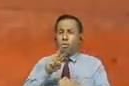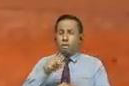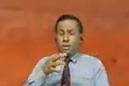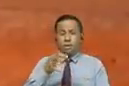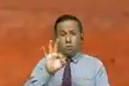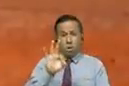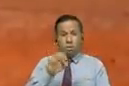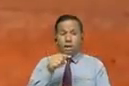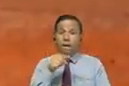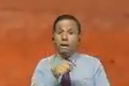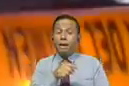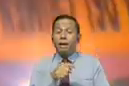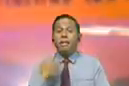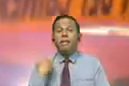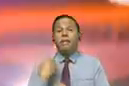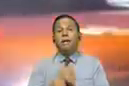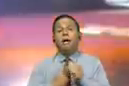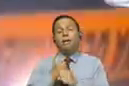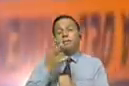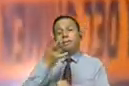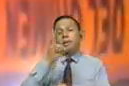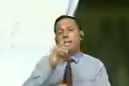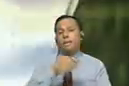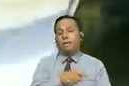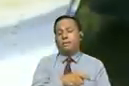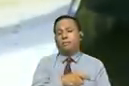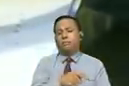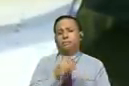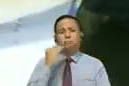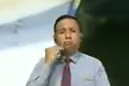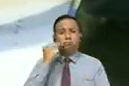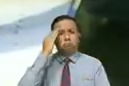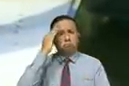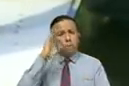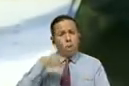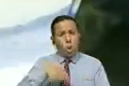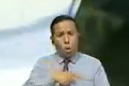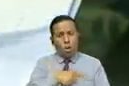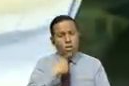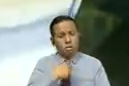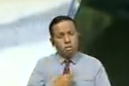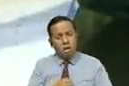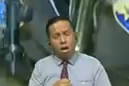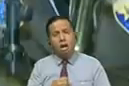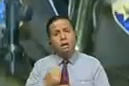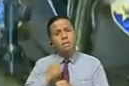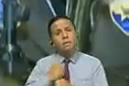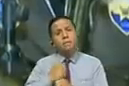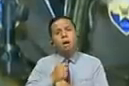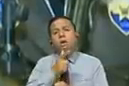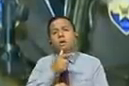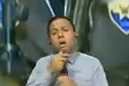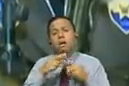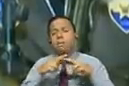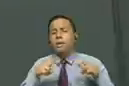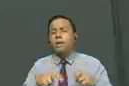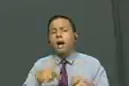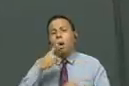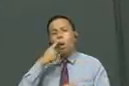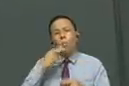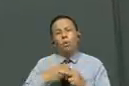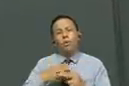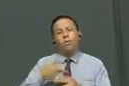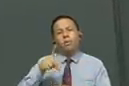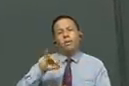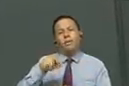esa fecha el sospechoso tenía 17 años. Por ser menor de edad, el trabajo investigativo estuvo a cargo de agentes de la DINAPEN, de la